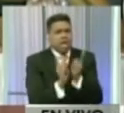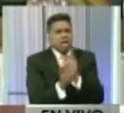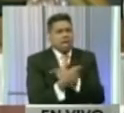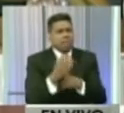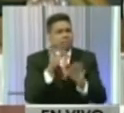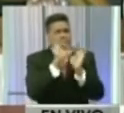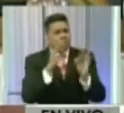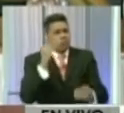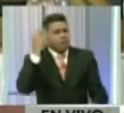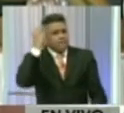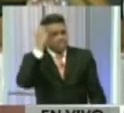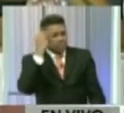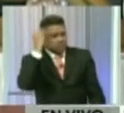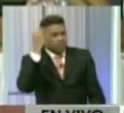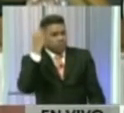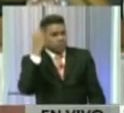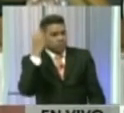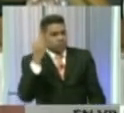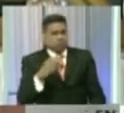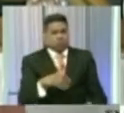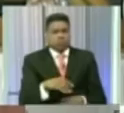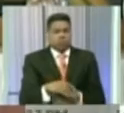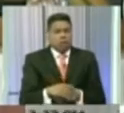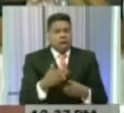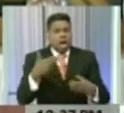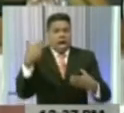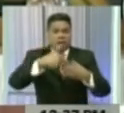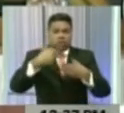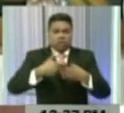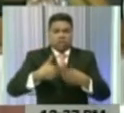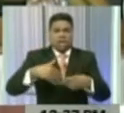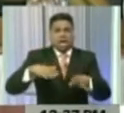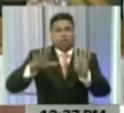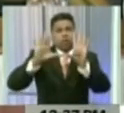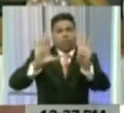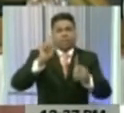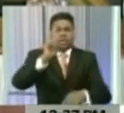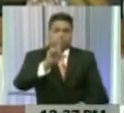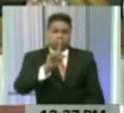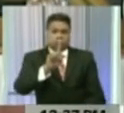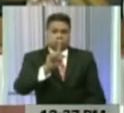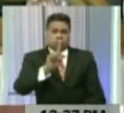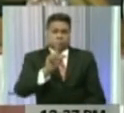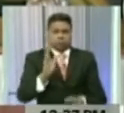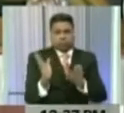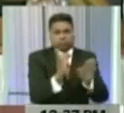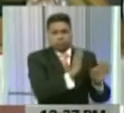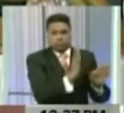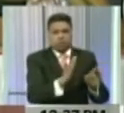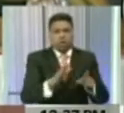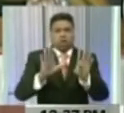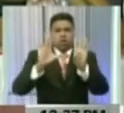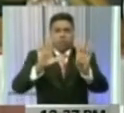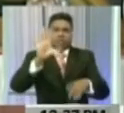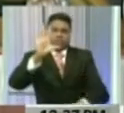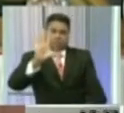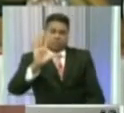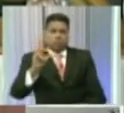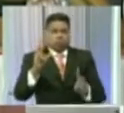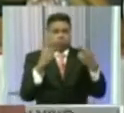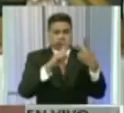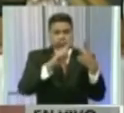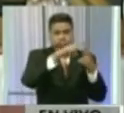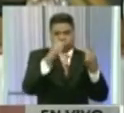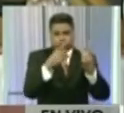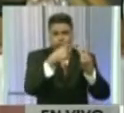gasolina de 95 y una gasolina de 91. La de 95 hay que invertirle dólares, hay que meterle insumos, que son en